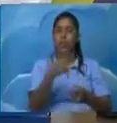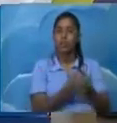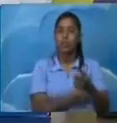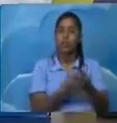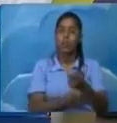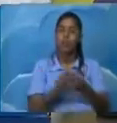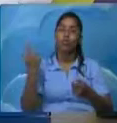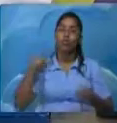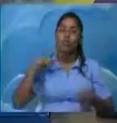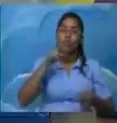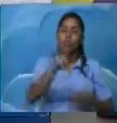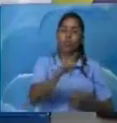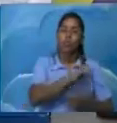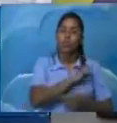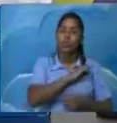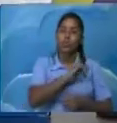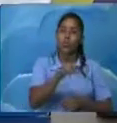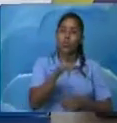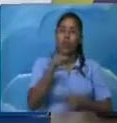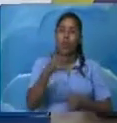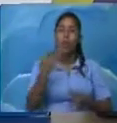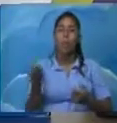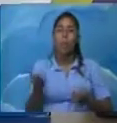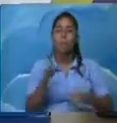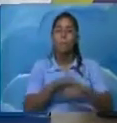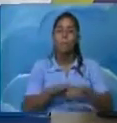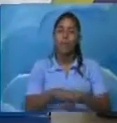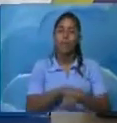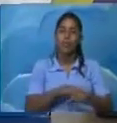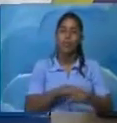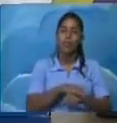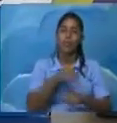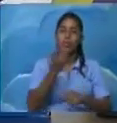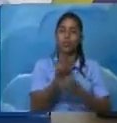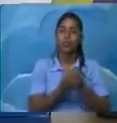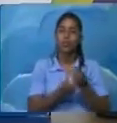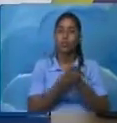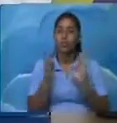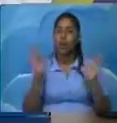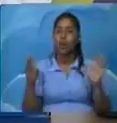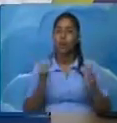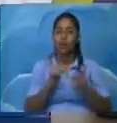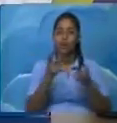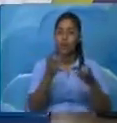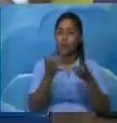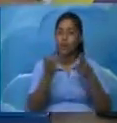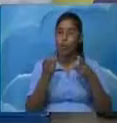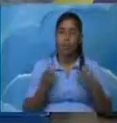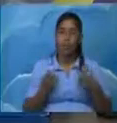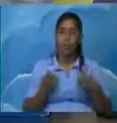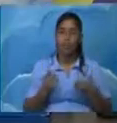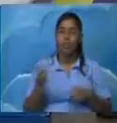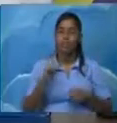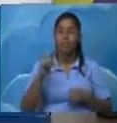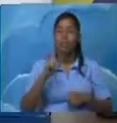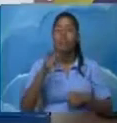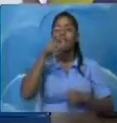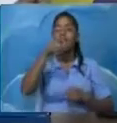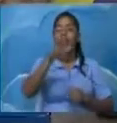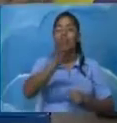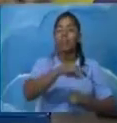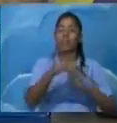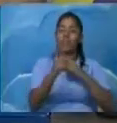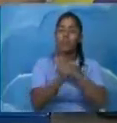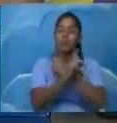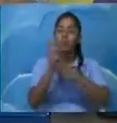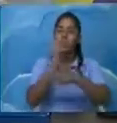tuyo, lo perdonará tu mano. No le vas a cobrar. Él está